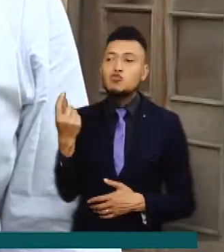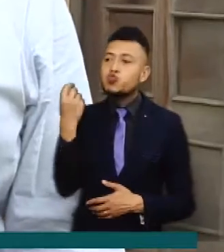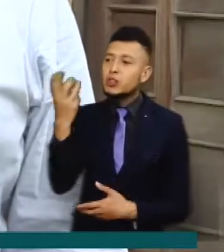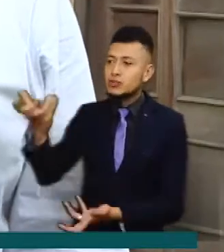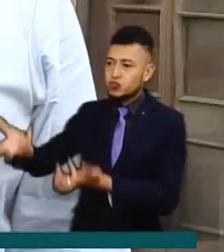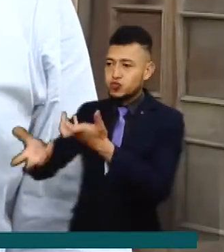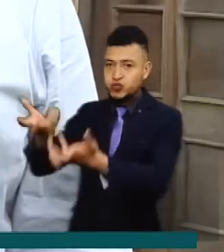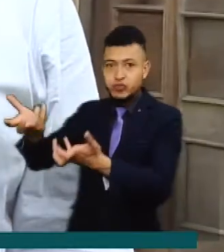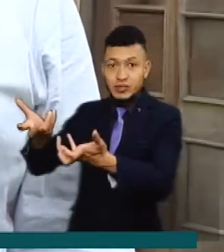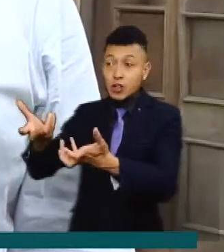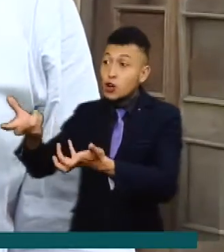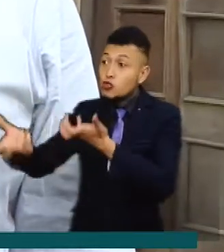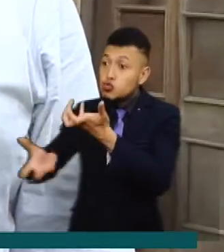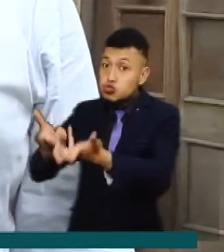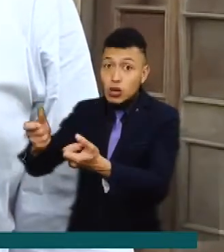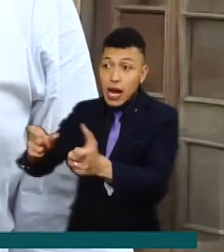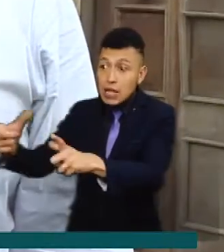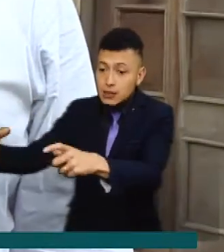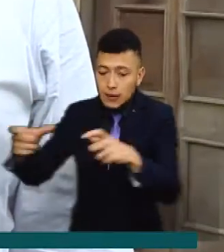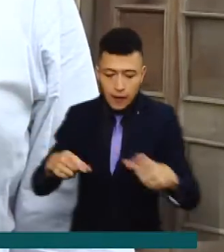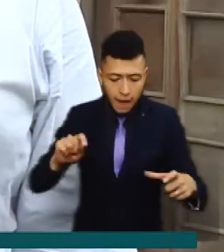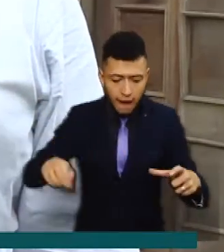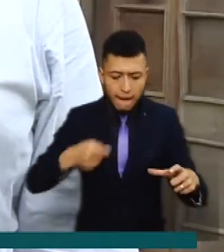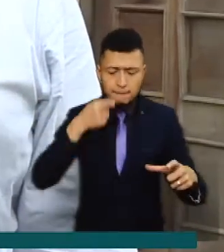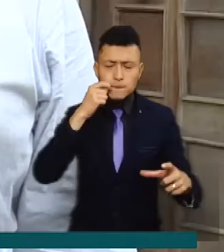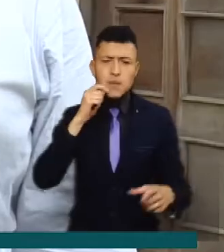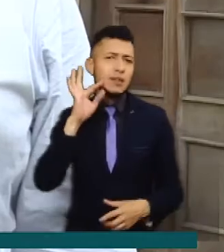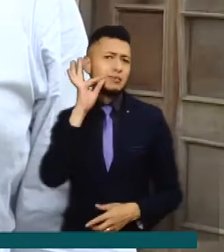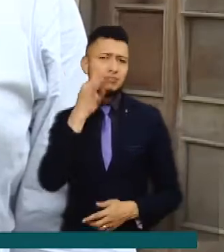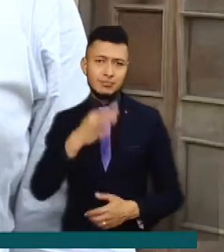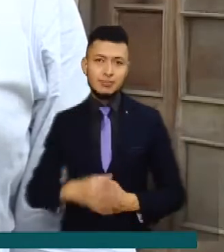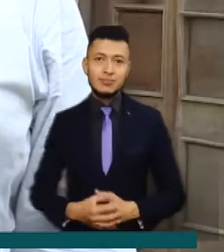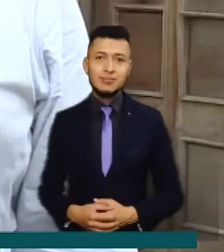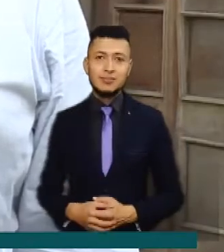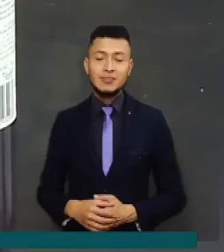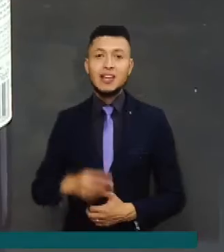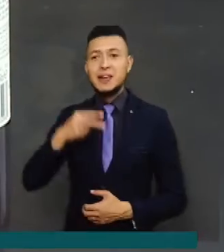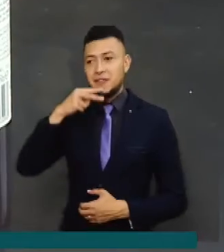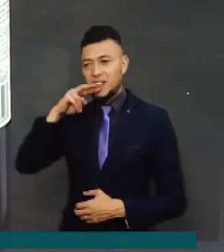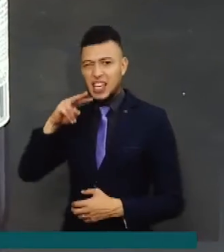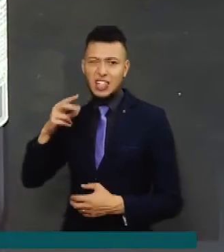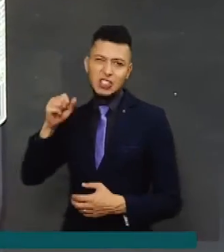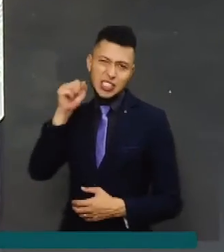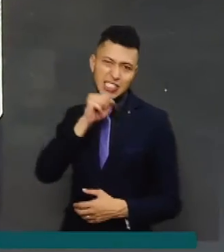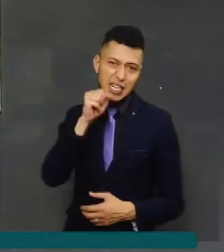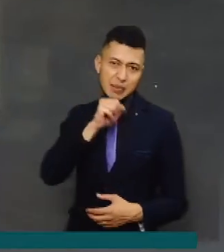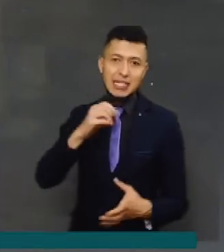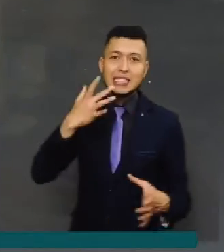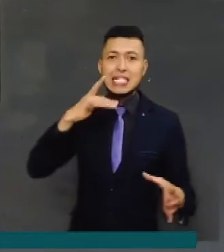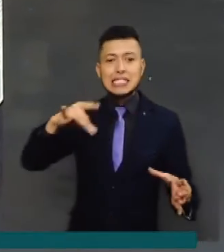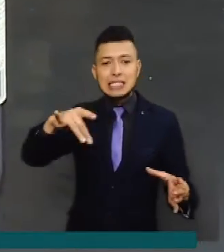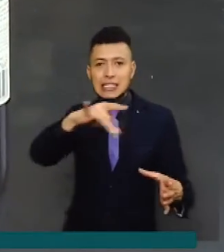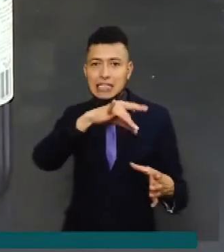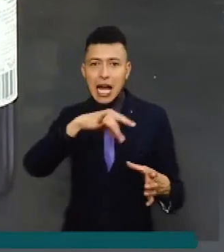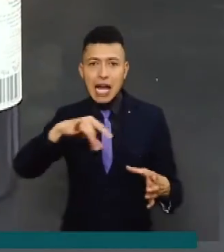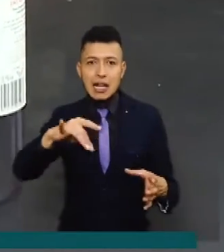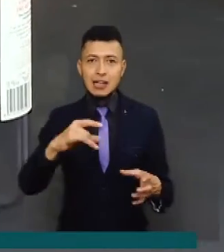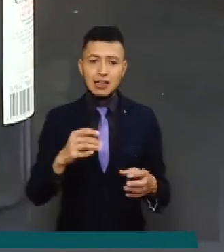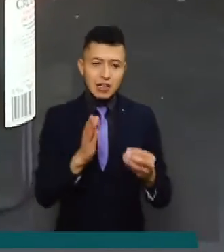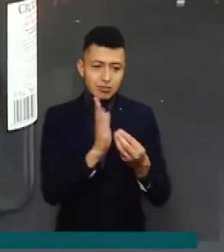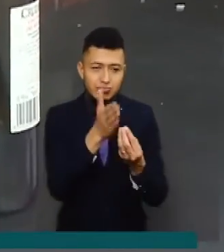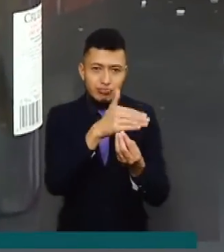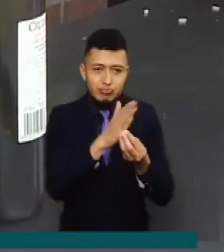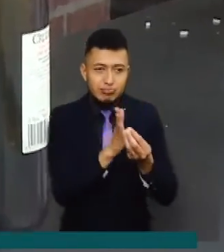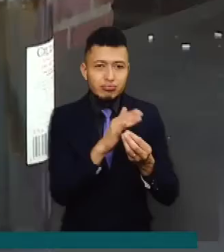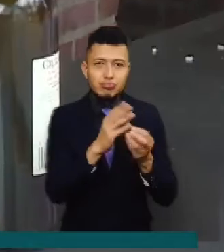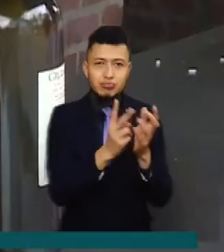es que estamos comiendo el fresco no salud siempre parado pues les gustará es una delicia una copa de vino cerveza sal